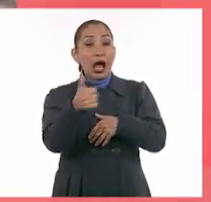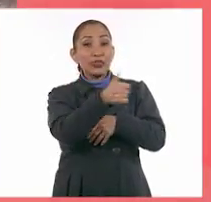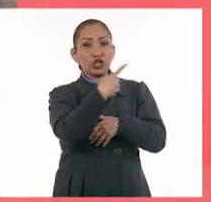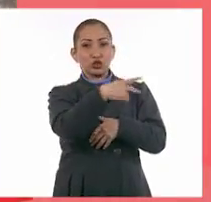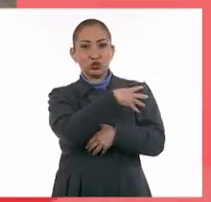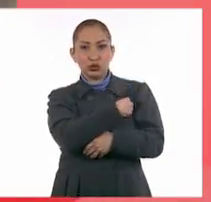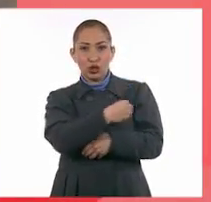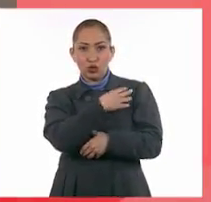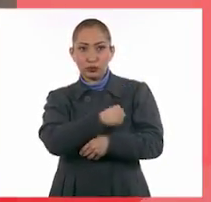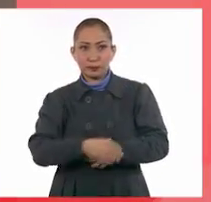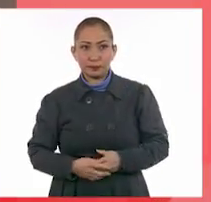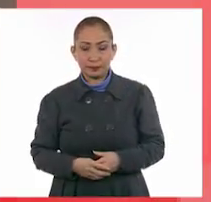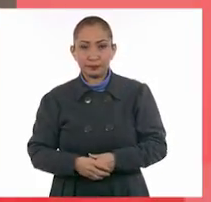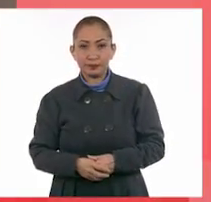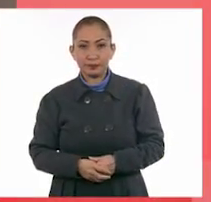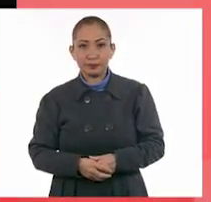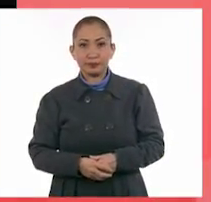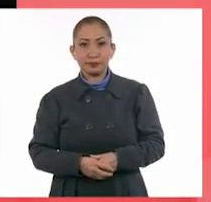con sus críos.